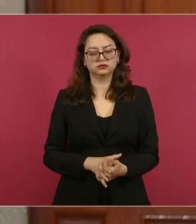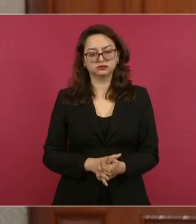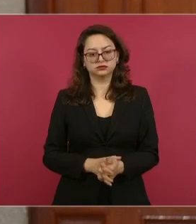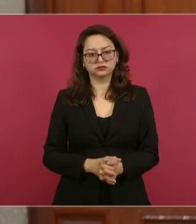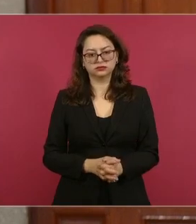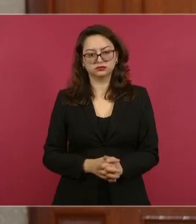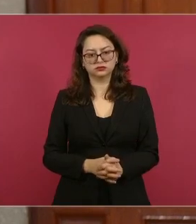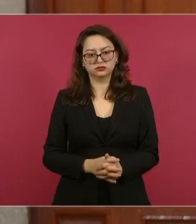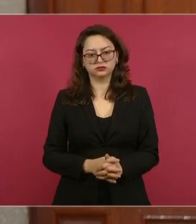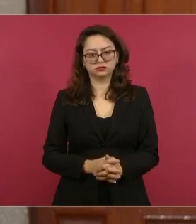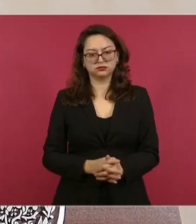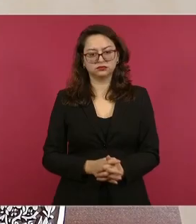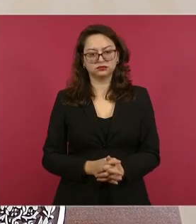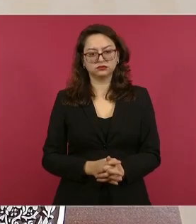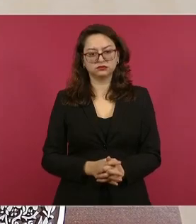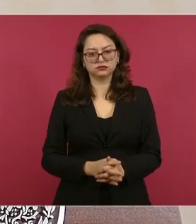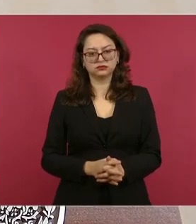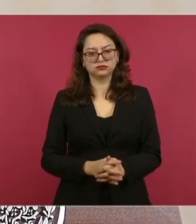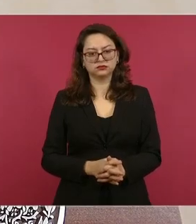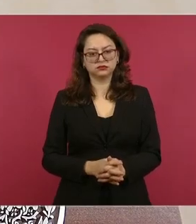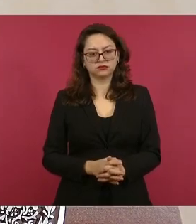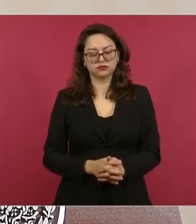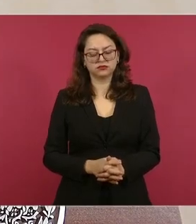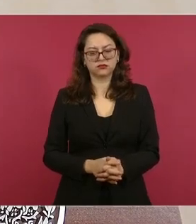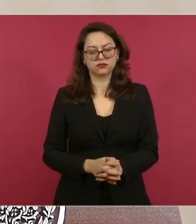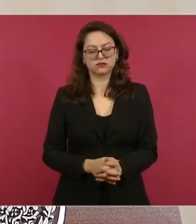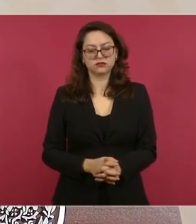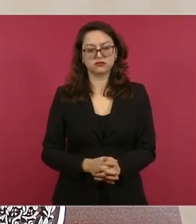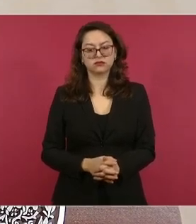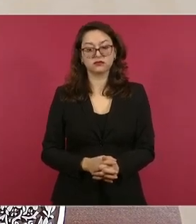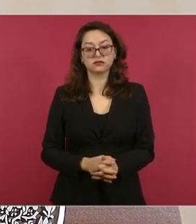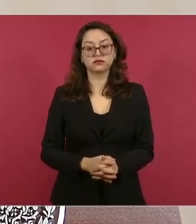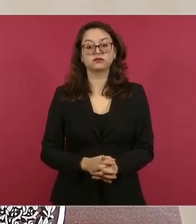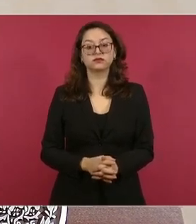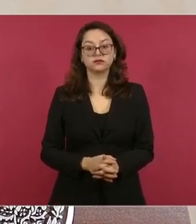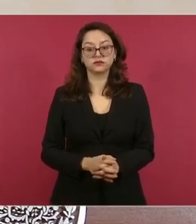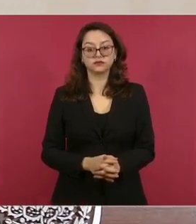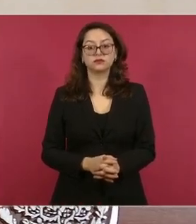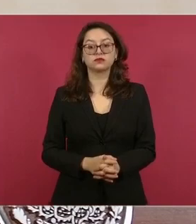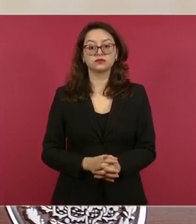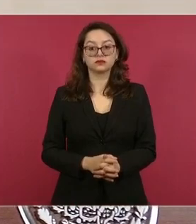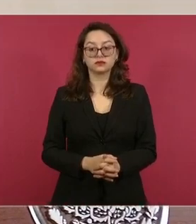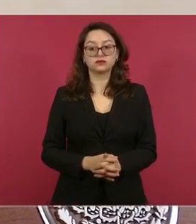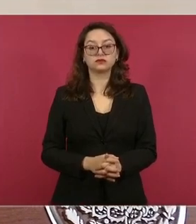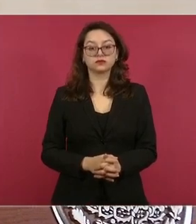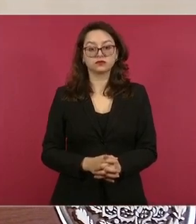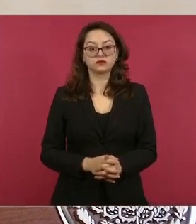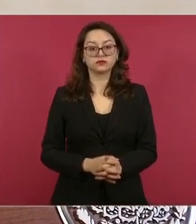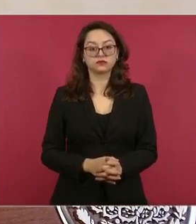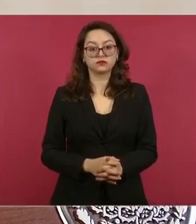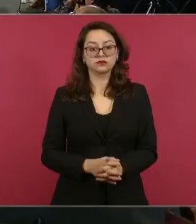que hubo muertos en la clínica del IMSS por falta de electricidad. Sí.